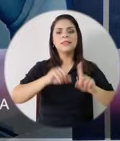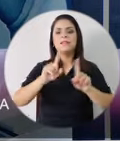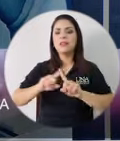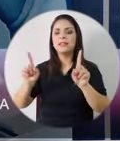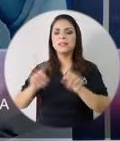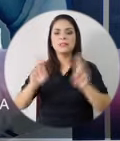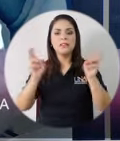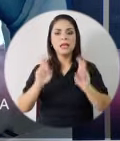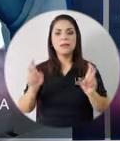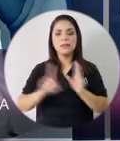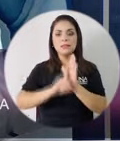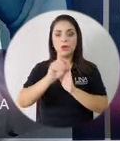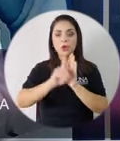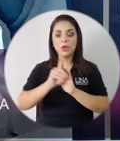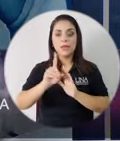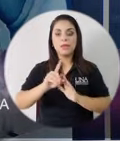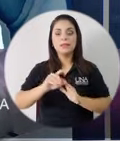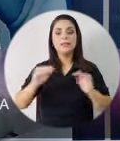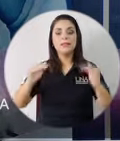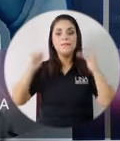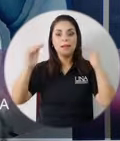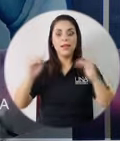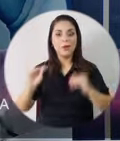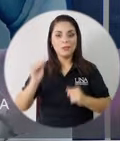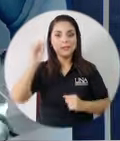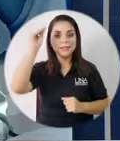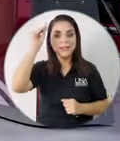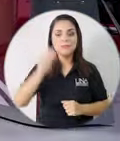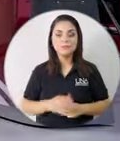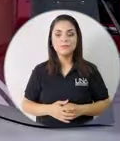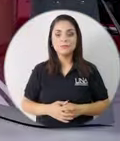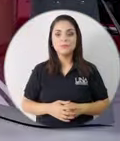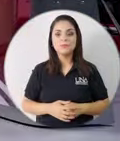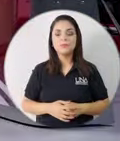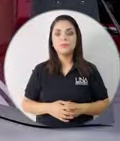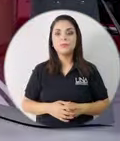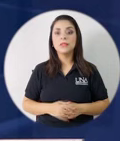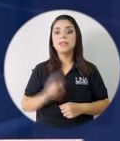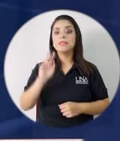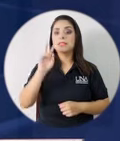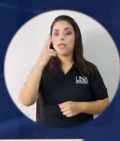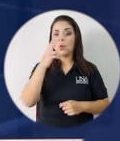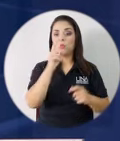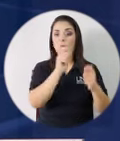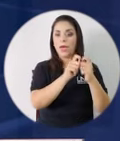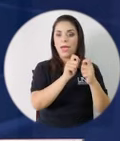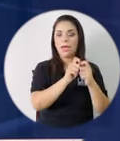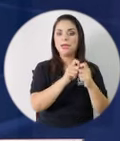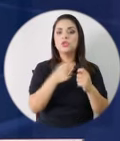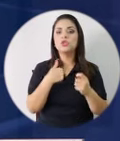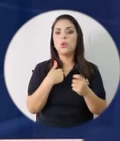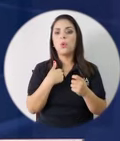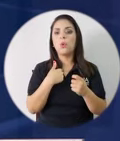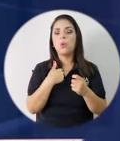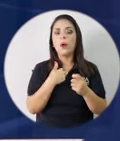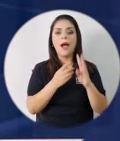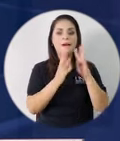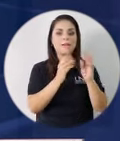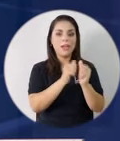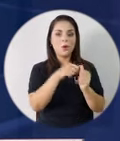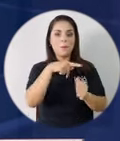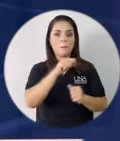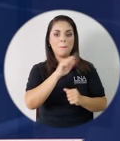en diferentes áreas del desarrollo de niñez y adolescencia. El segundo eje a mí me parece muy importante, lo conversé con Pablo, pero